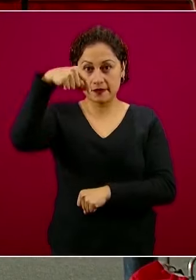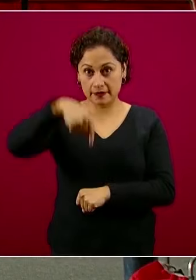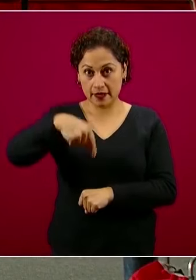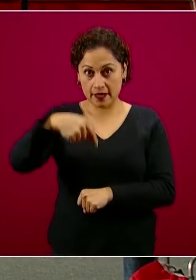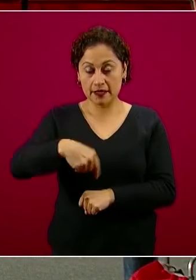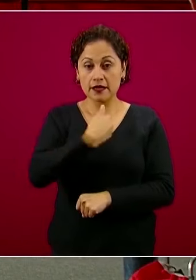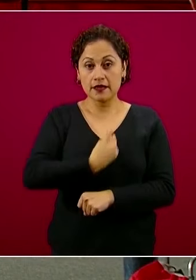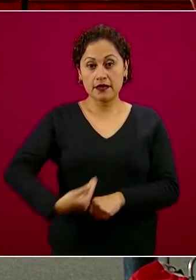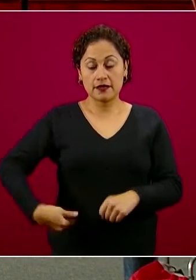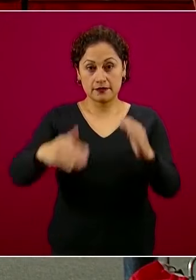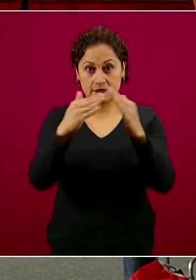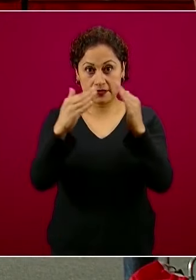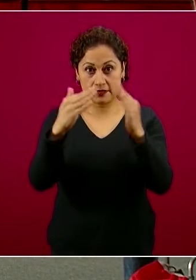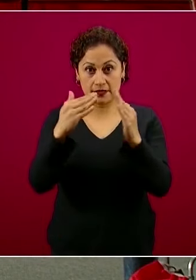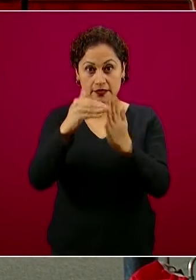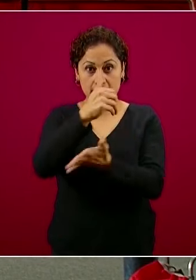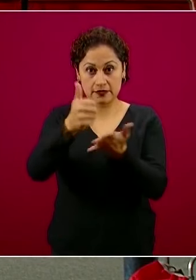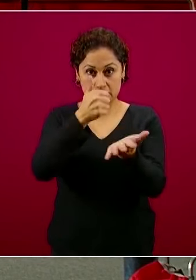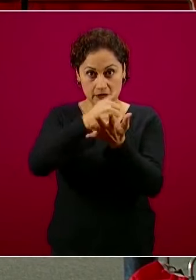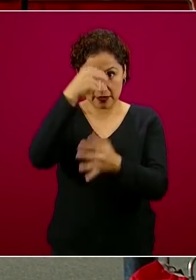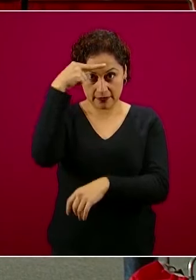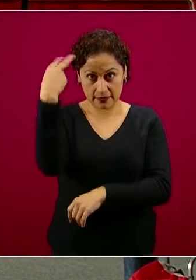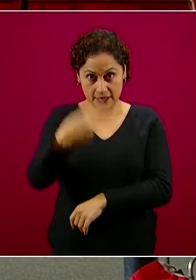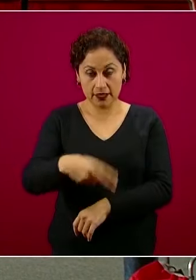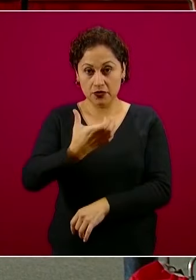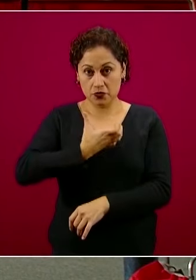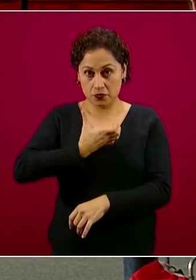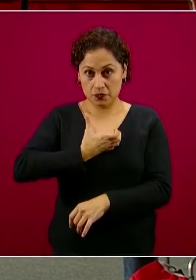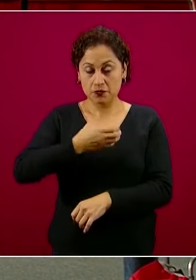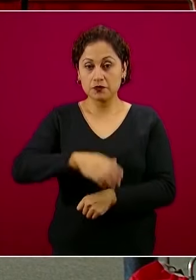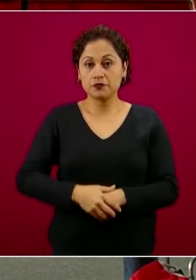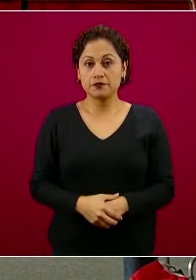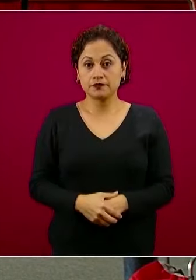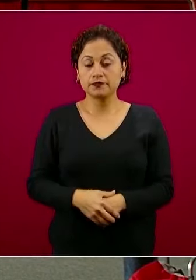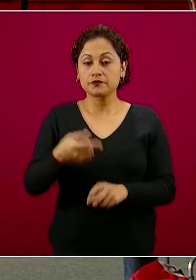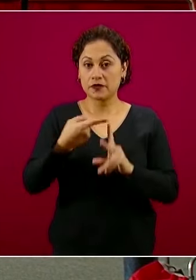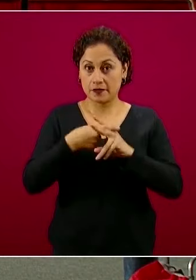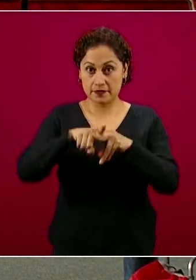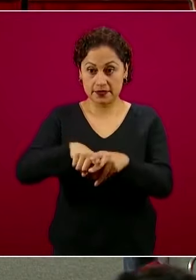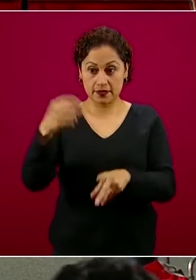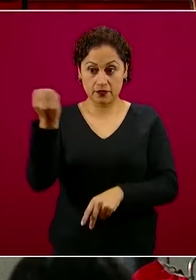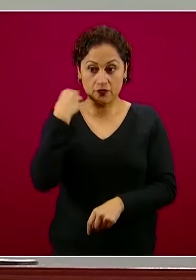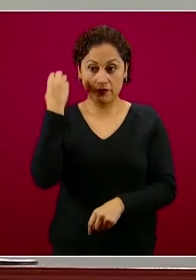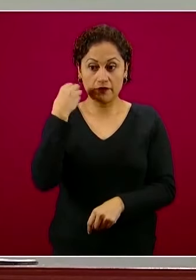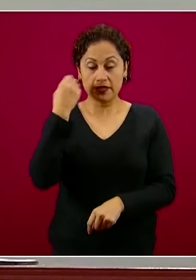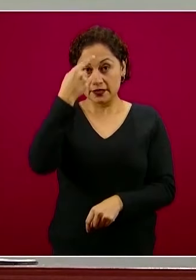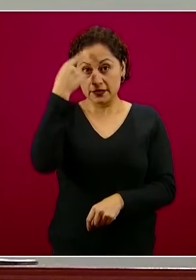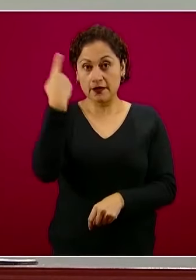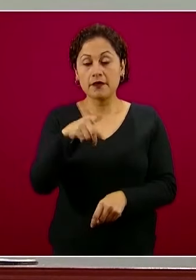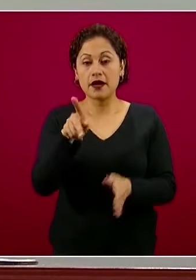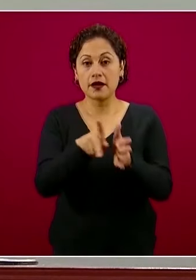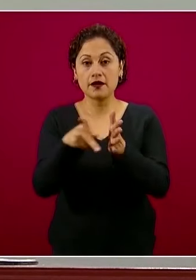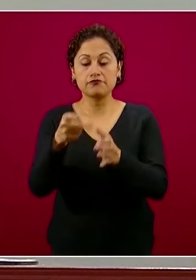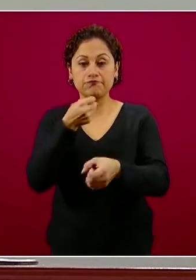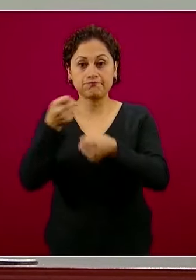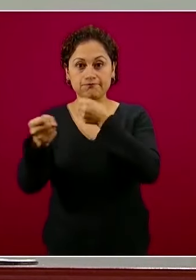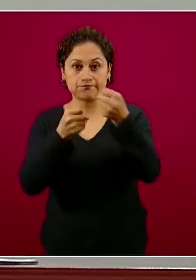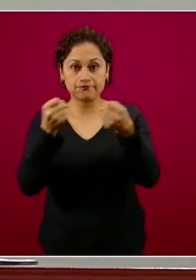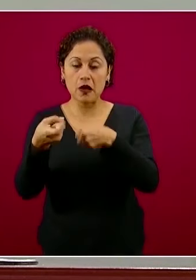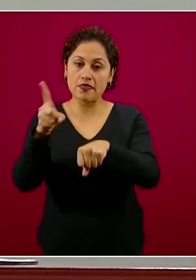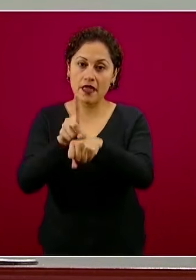México, en la Ciudad de México, y vamos a iniciar la conferencia de prensa diaria sobre la situación de